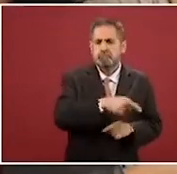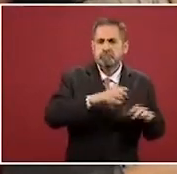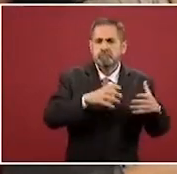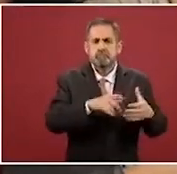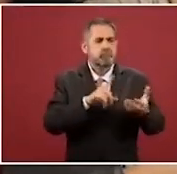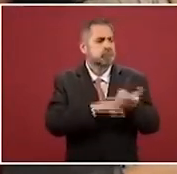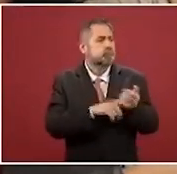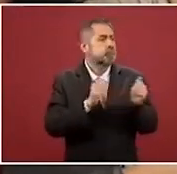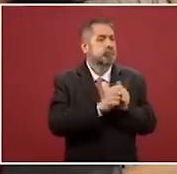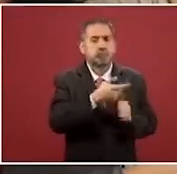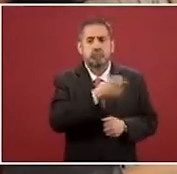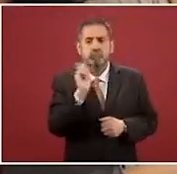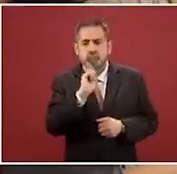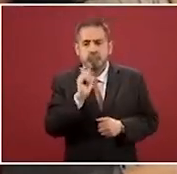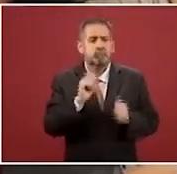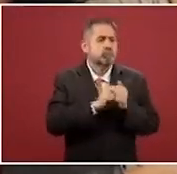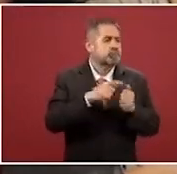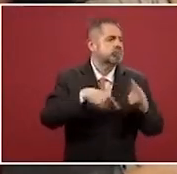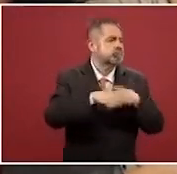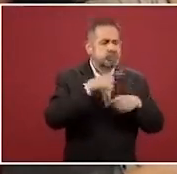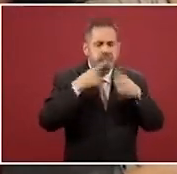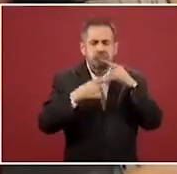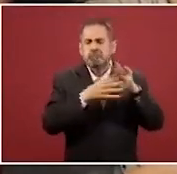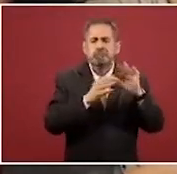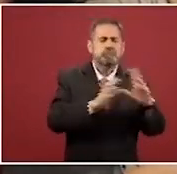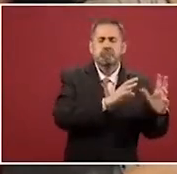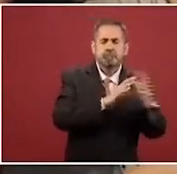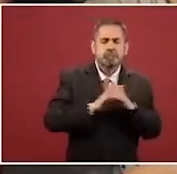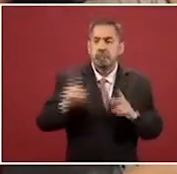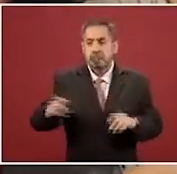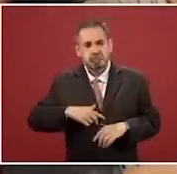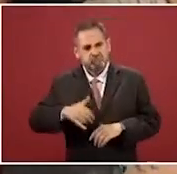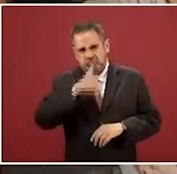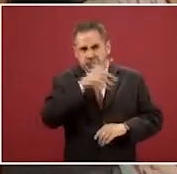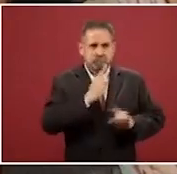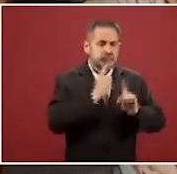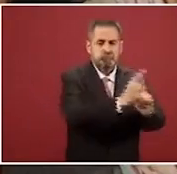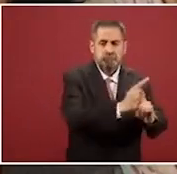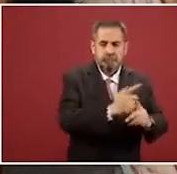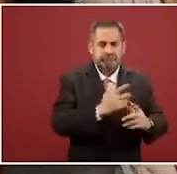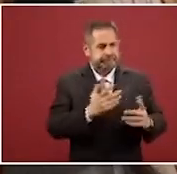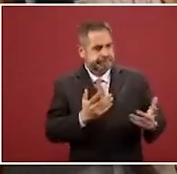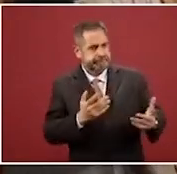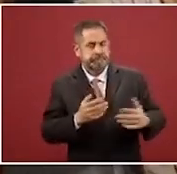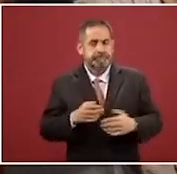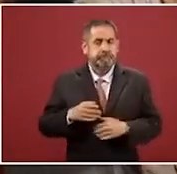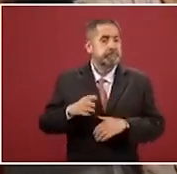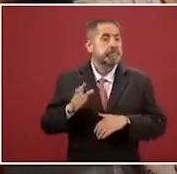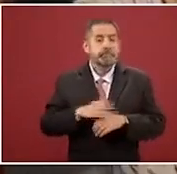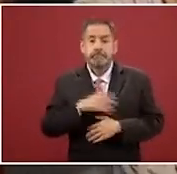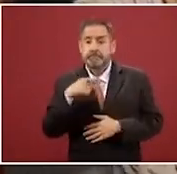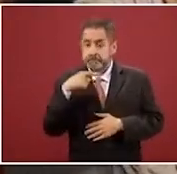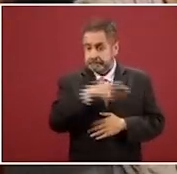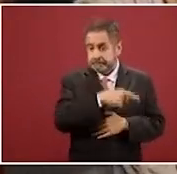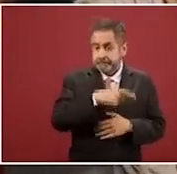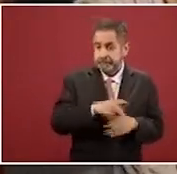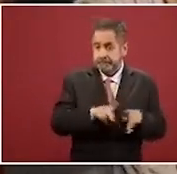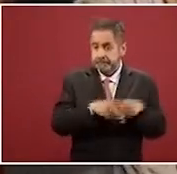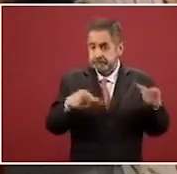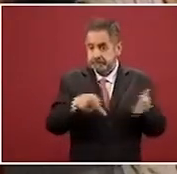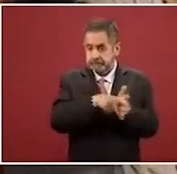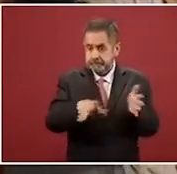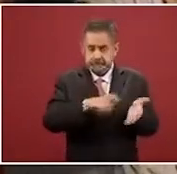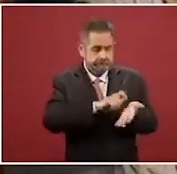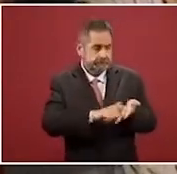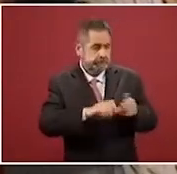en compañía de su novia y otros comunicadores. Esta situación se deriva de que hay publicaciones en donde señalan